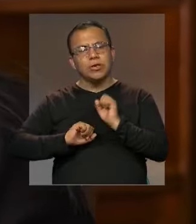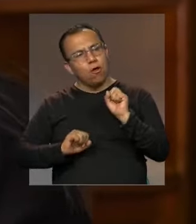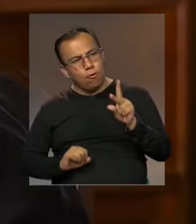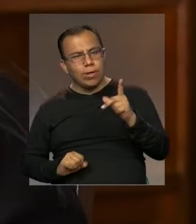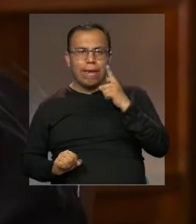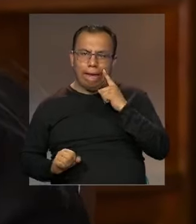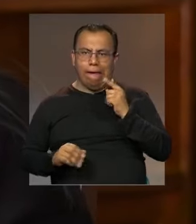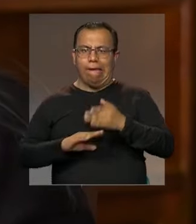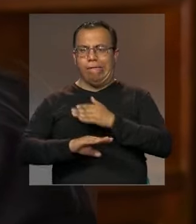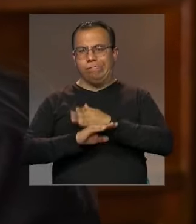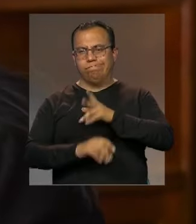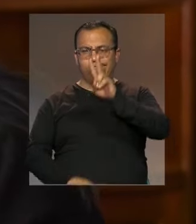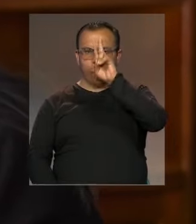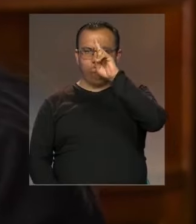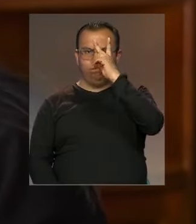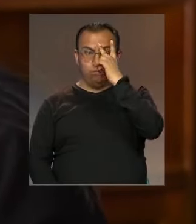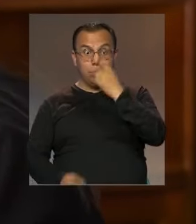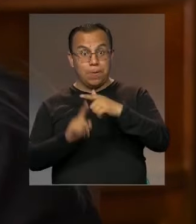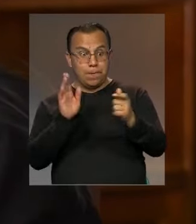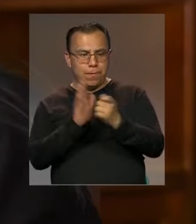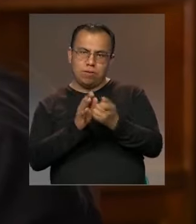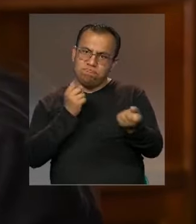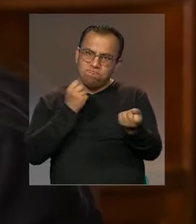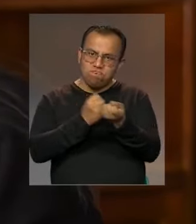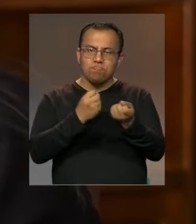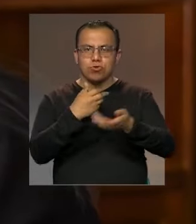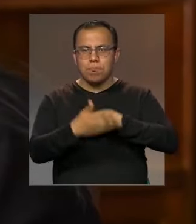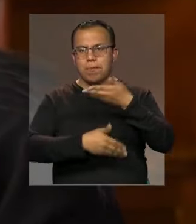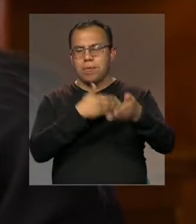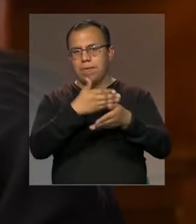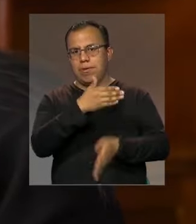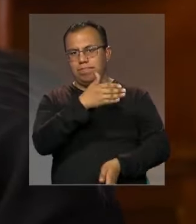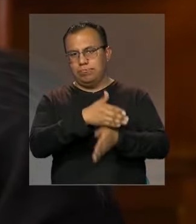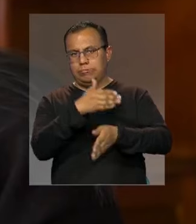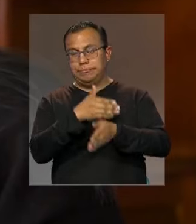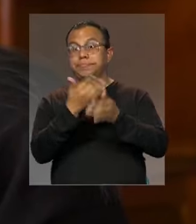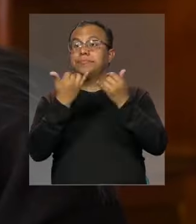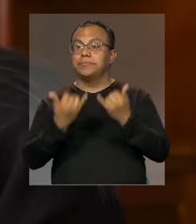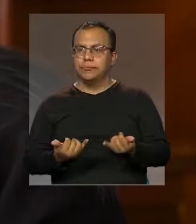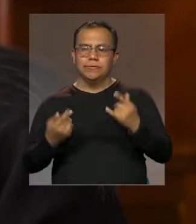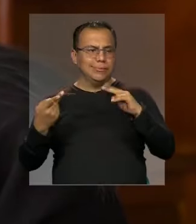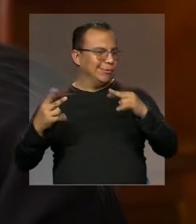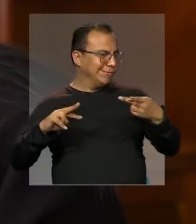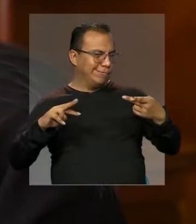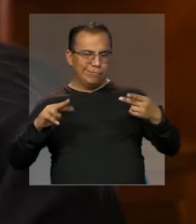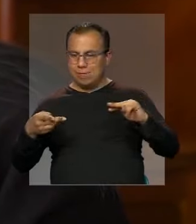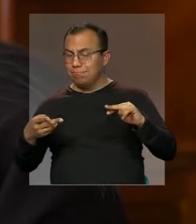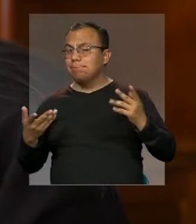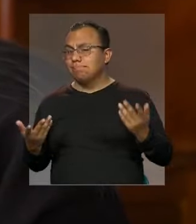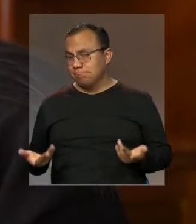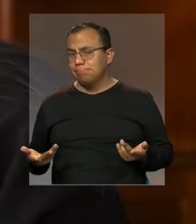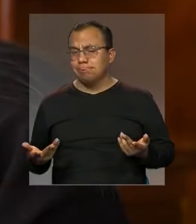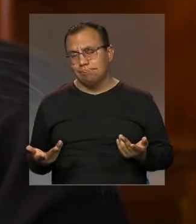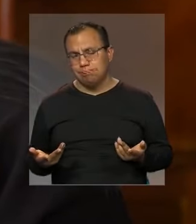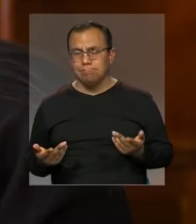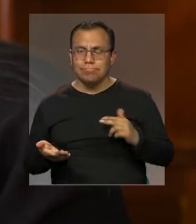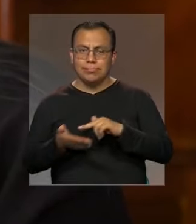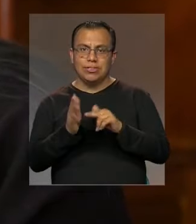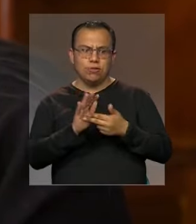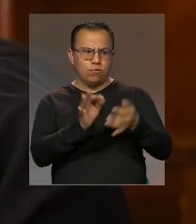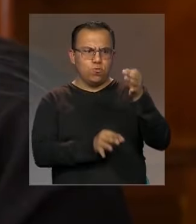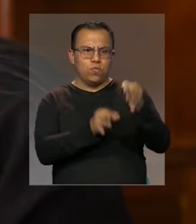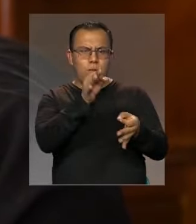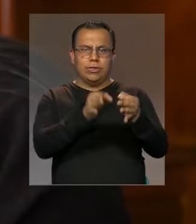tuviste una equivocación, pero acá está la mano para seguir adelante. Entonces es como una controversia de tal manera. O sea, pues porque